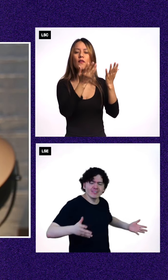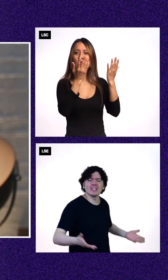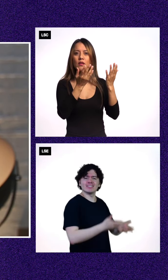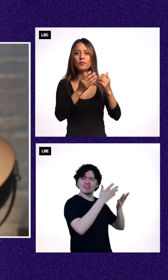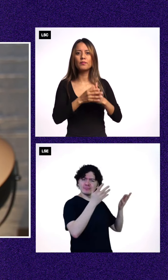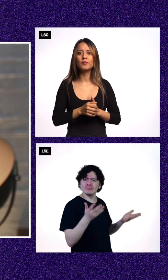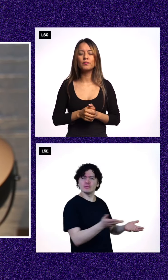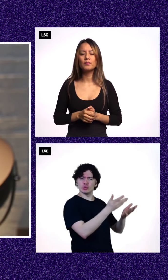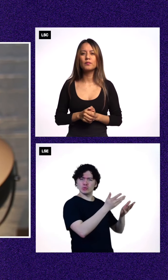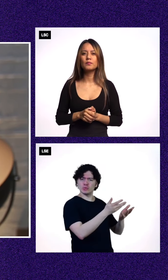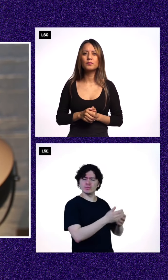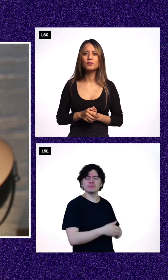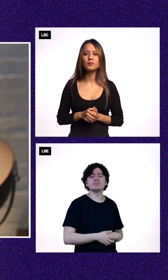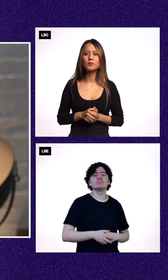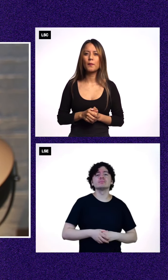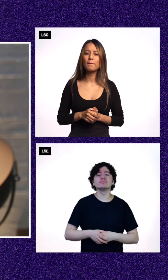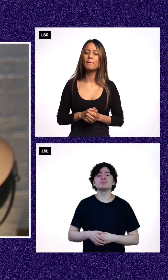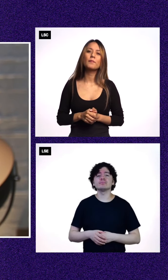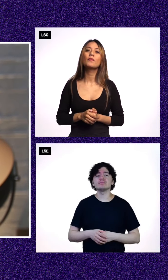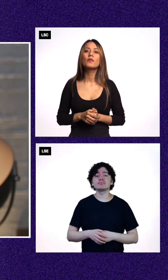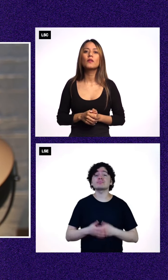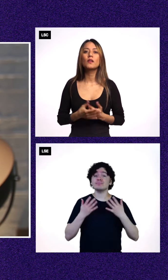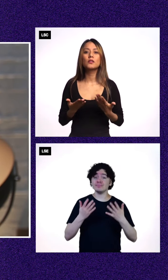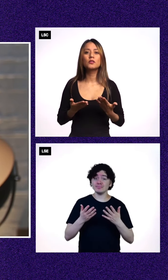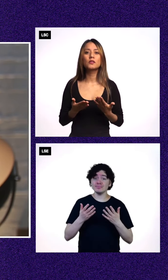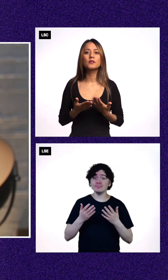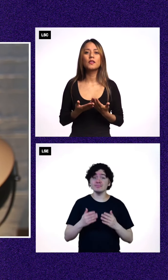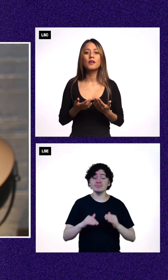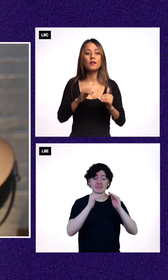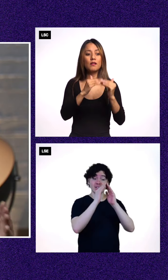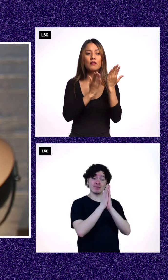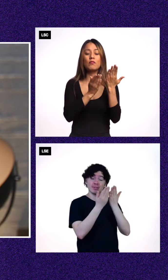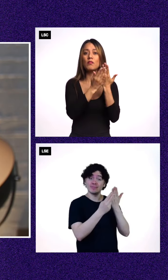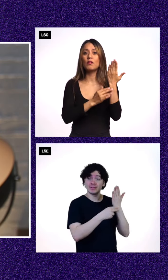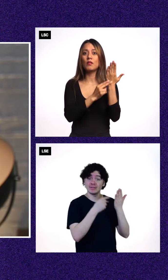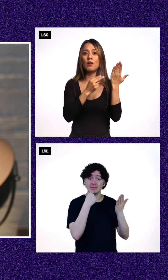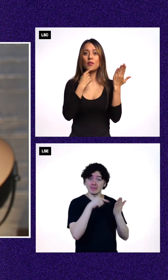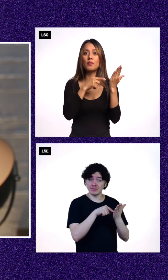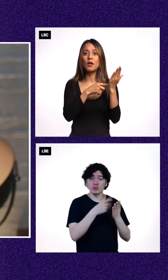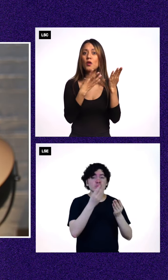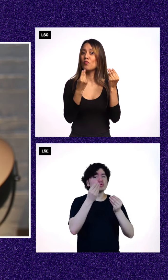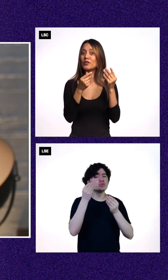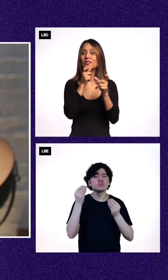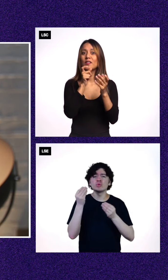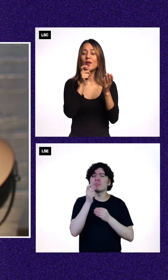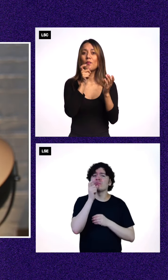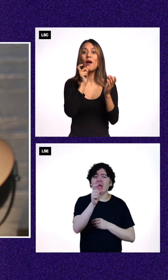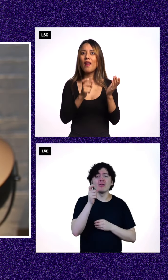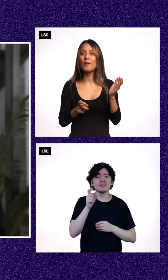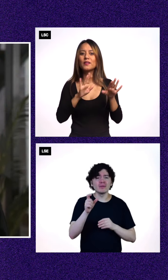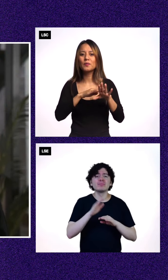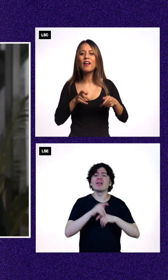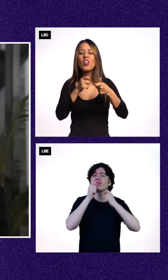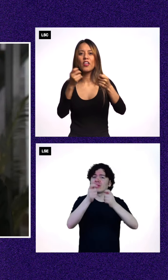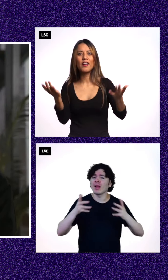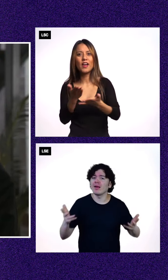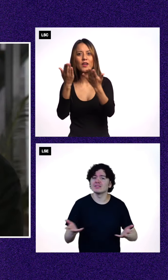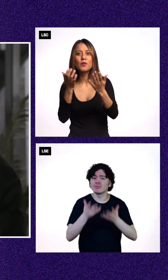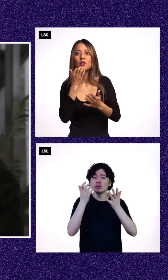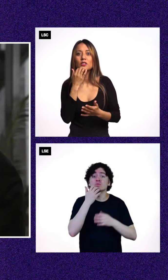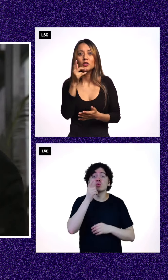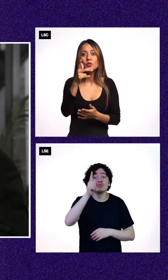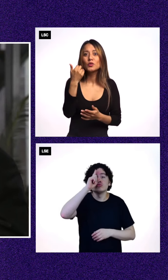sabes, siendo honesto contigo, no es difícil de hacerlo teniendo la palabra de Dios y con todo lo que Jesucristo ha hecho para las personas y la belleza